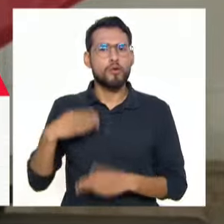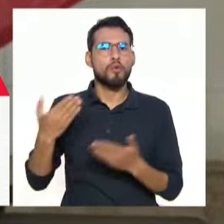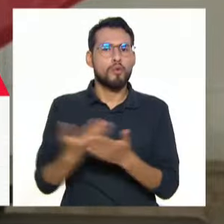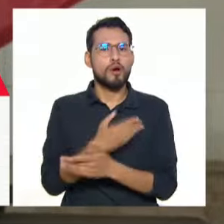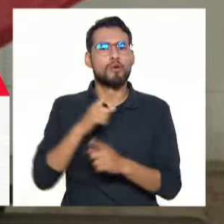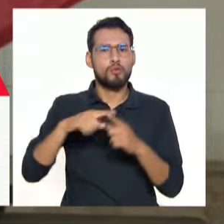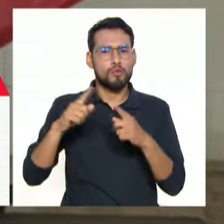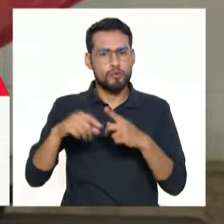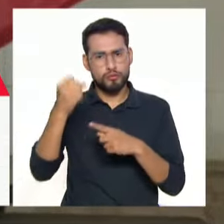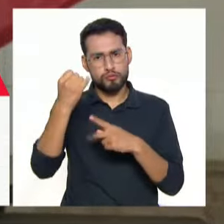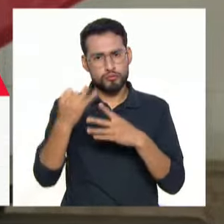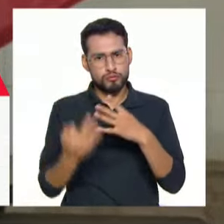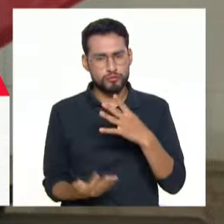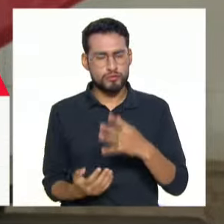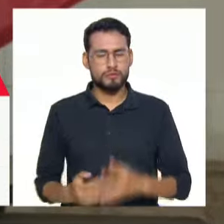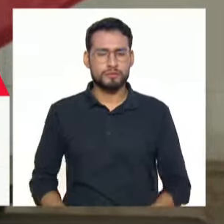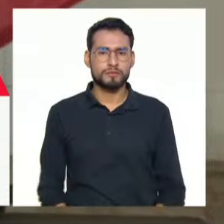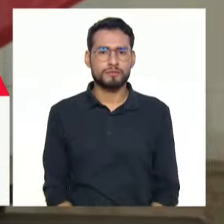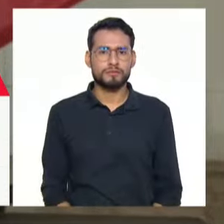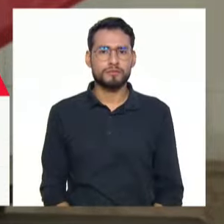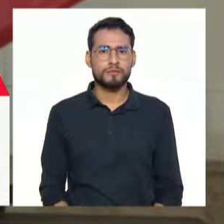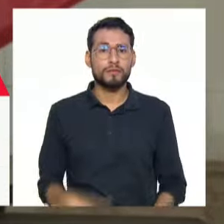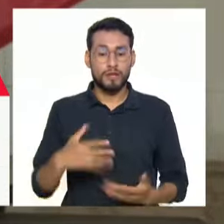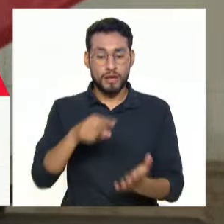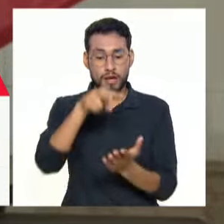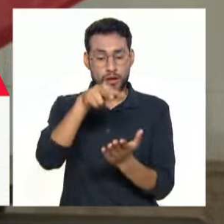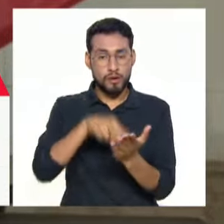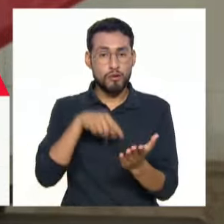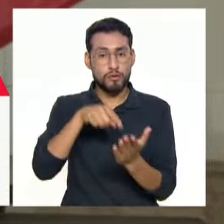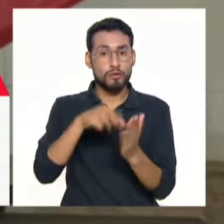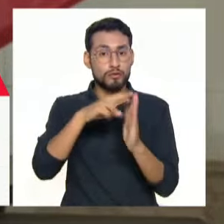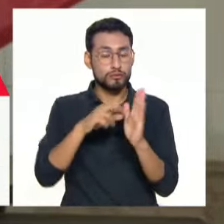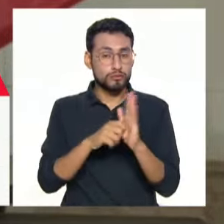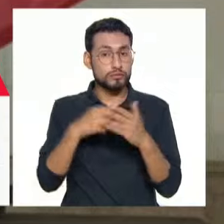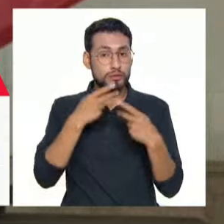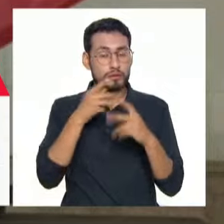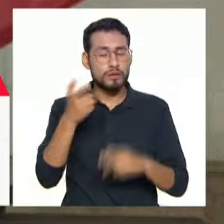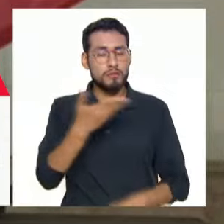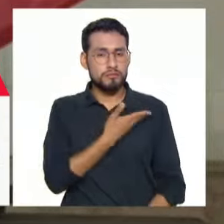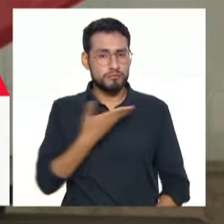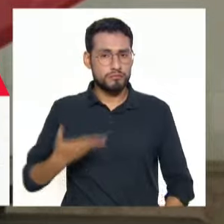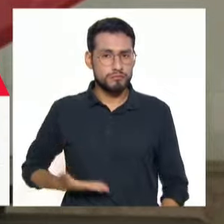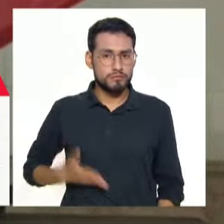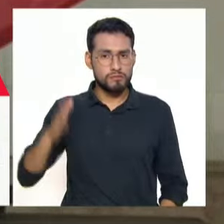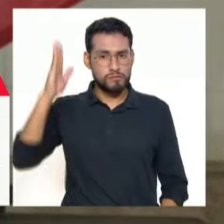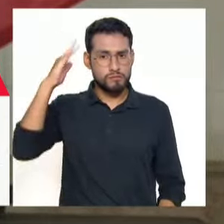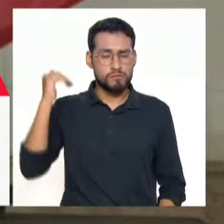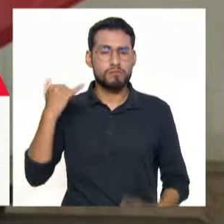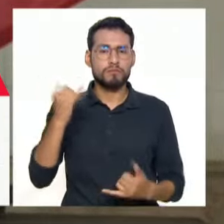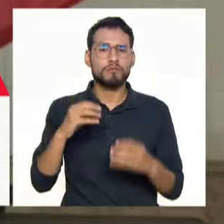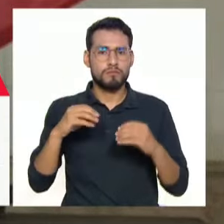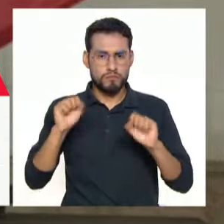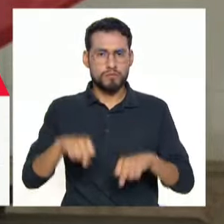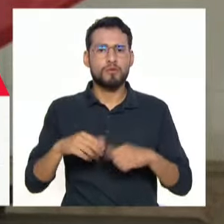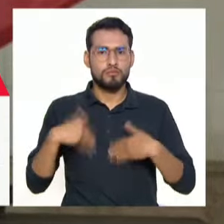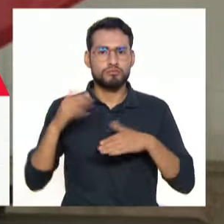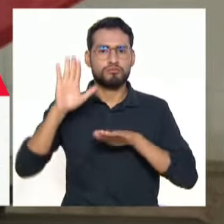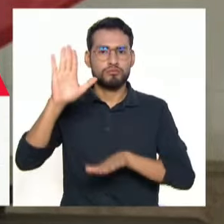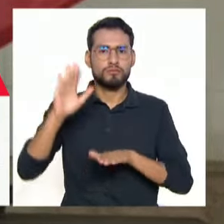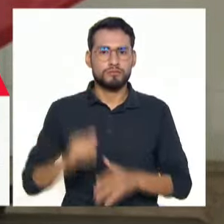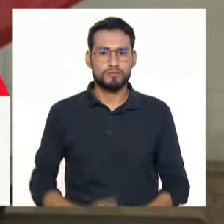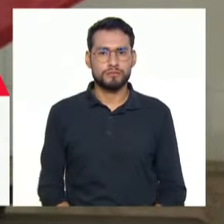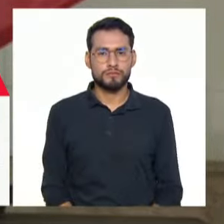las distintas carteras. Luego de la lectura de cada resolución suprema, la señora Presidenta de la República procederá a tomar el juramento de